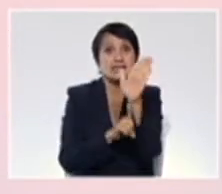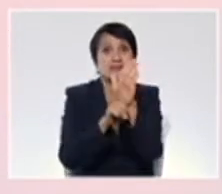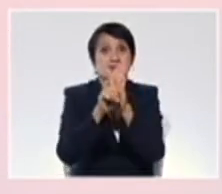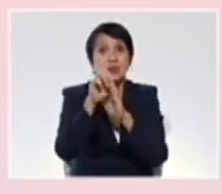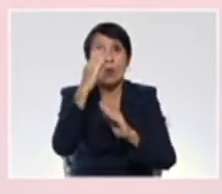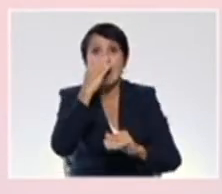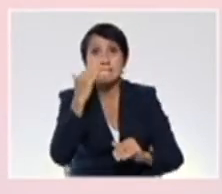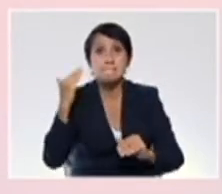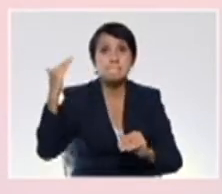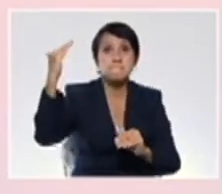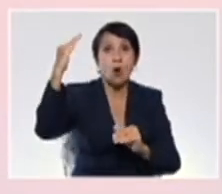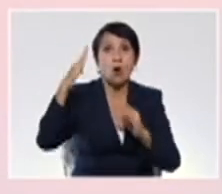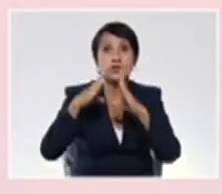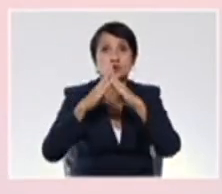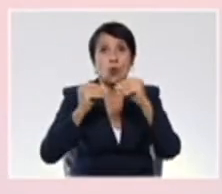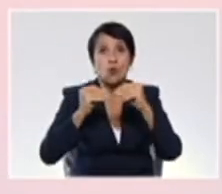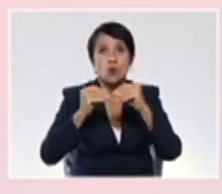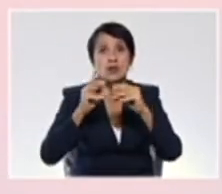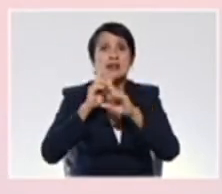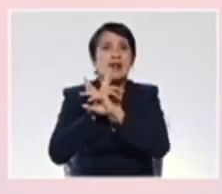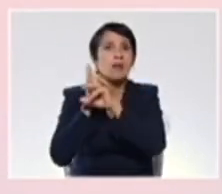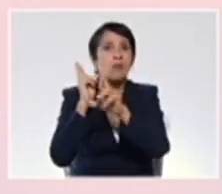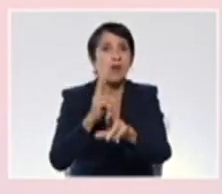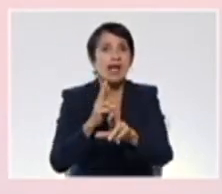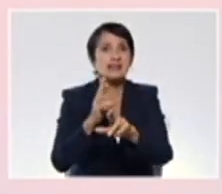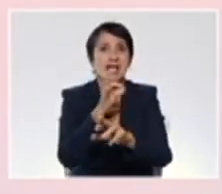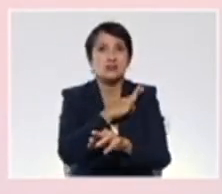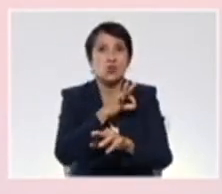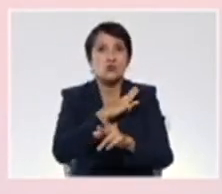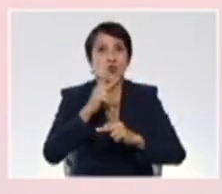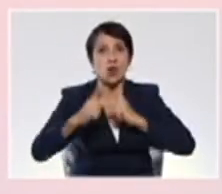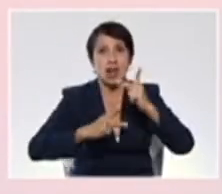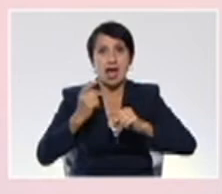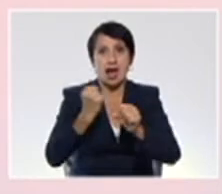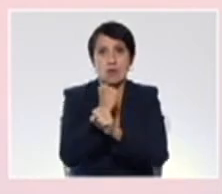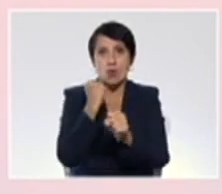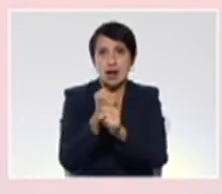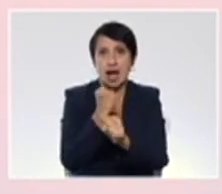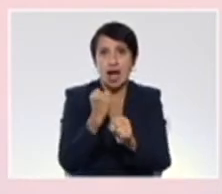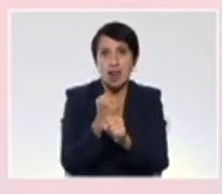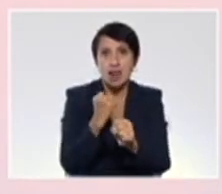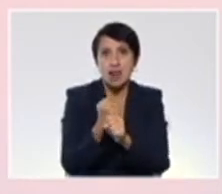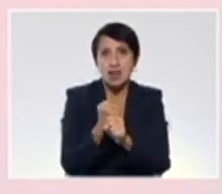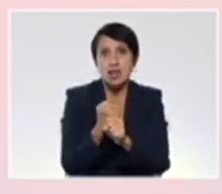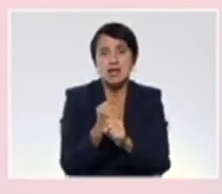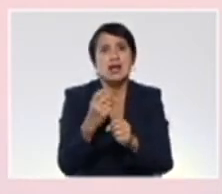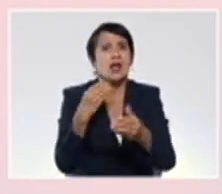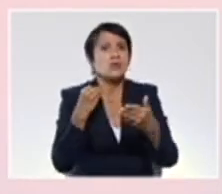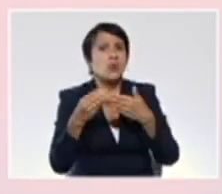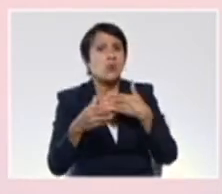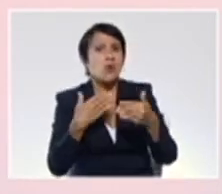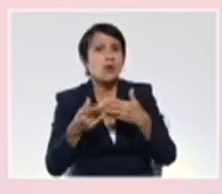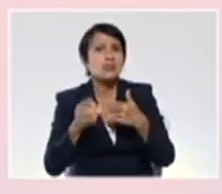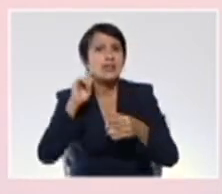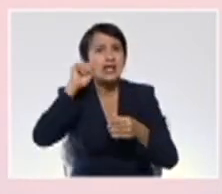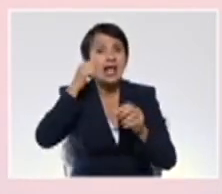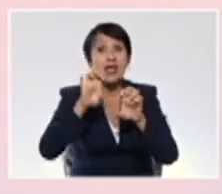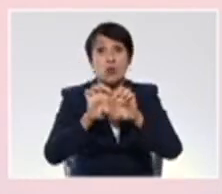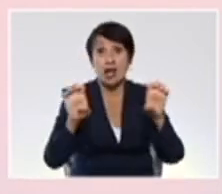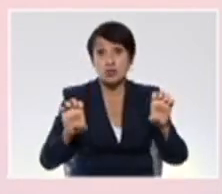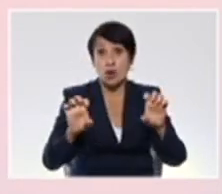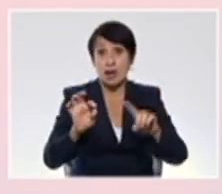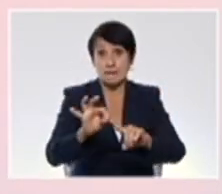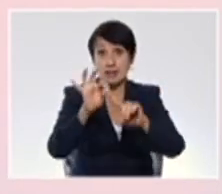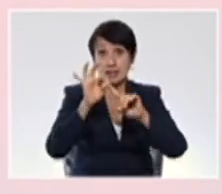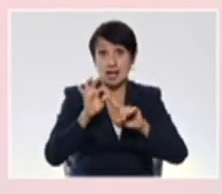de sus potencialidades, que le podemos dar respuesta desde lo sociolaboral o desde lo sociofamiliar. Lo importante es que recuerden que educación